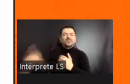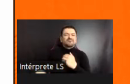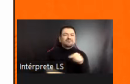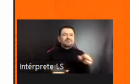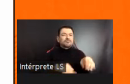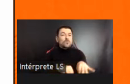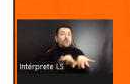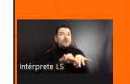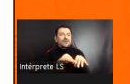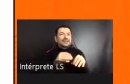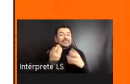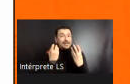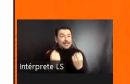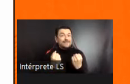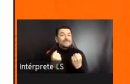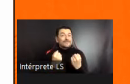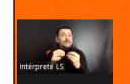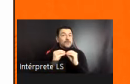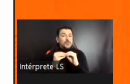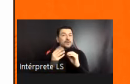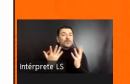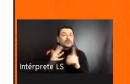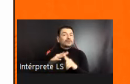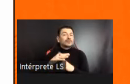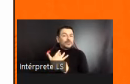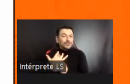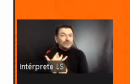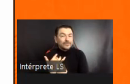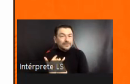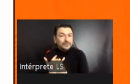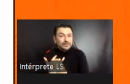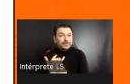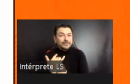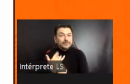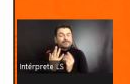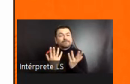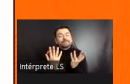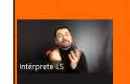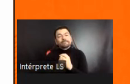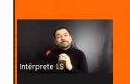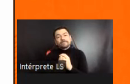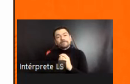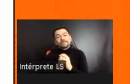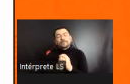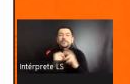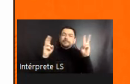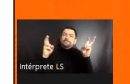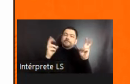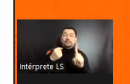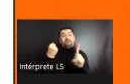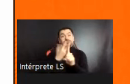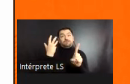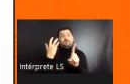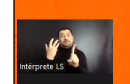de una manera no intencional, un impacto inadvertido, esa es la ventaja comparativa en